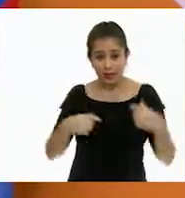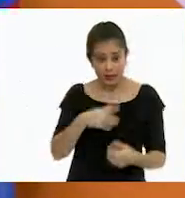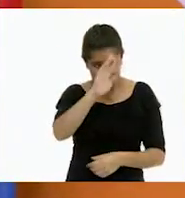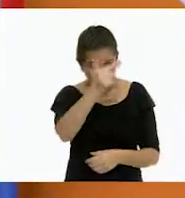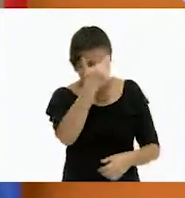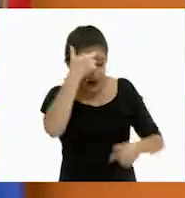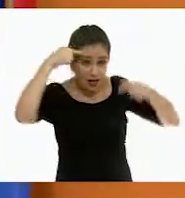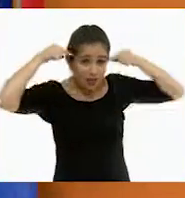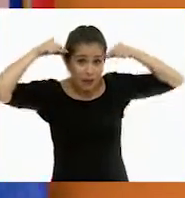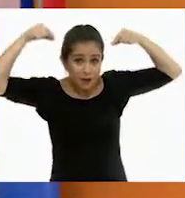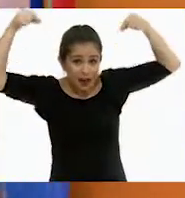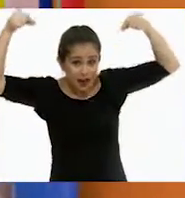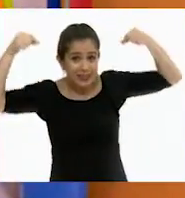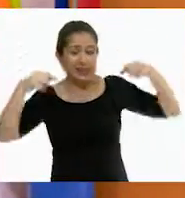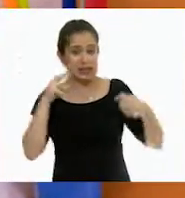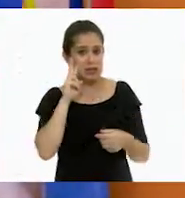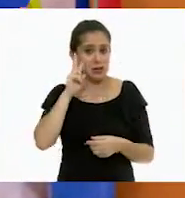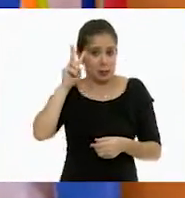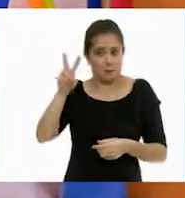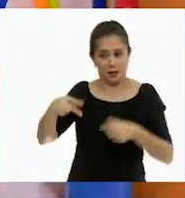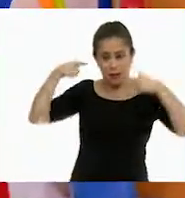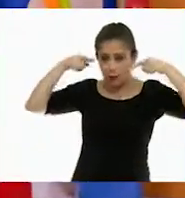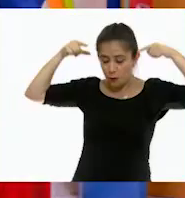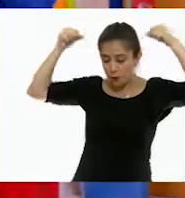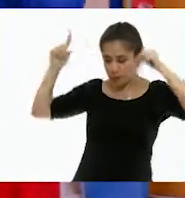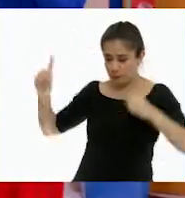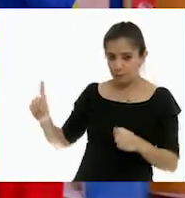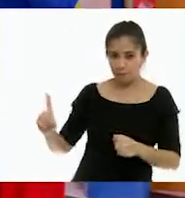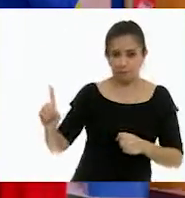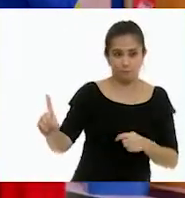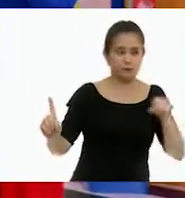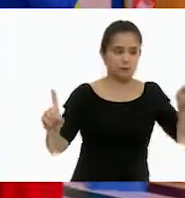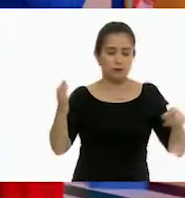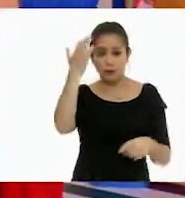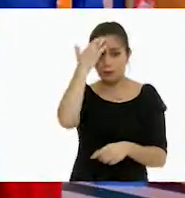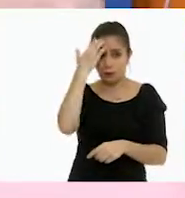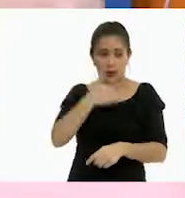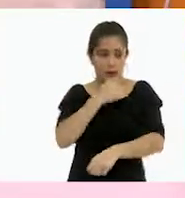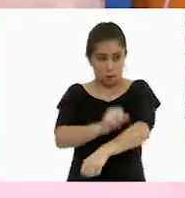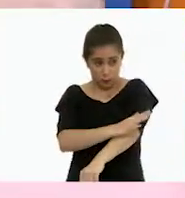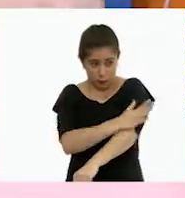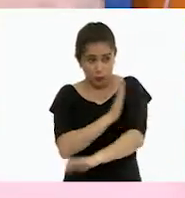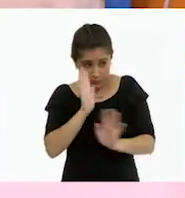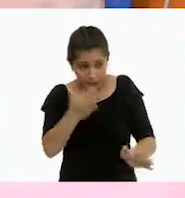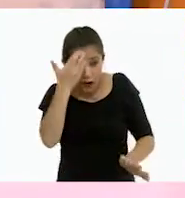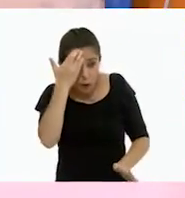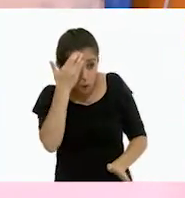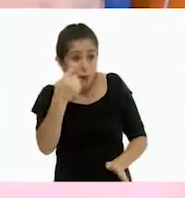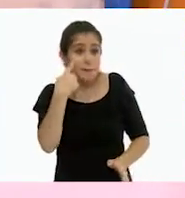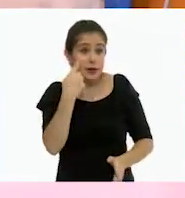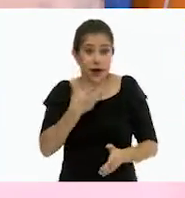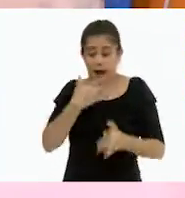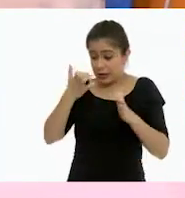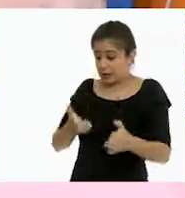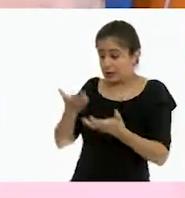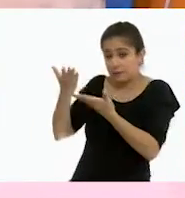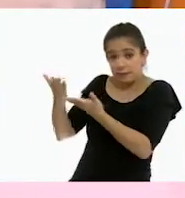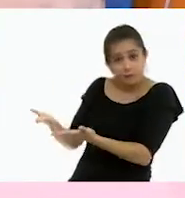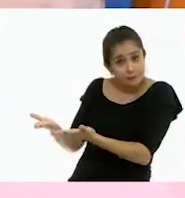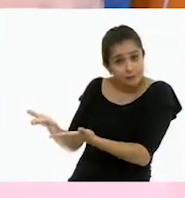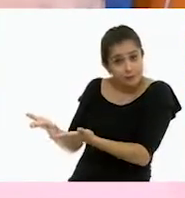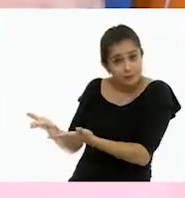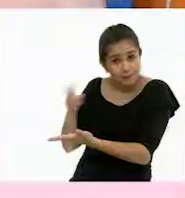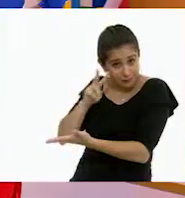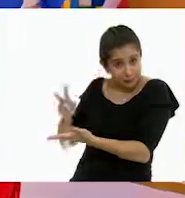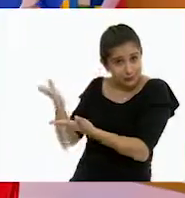sí! Al que todavía no puedes ver porque todavía no conoces muy bien tus emociones. Pues está aquí. Aquí está,